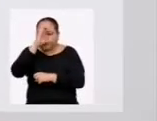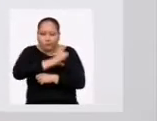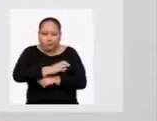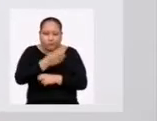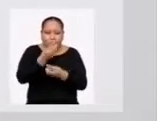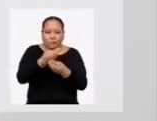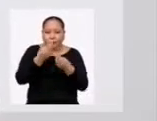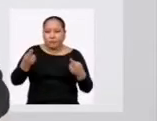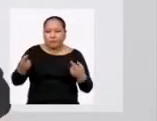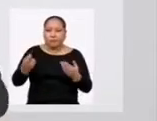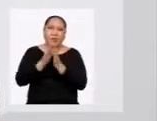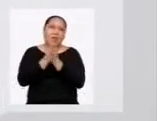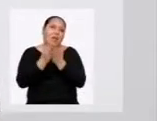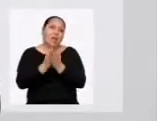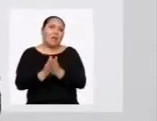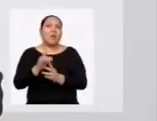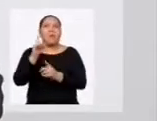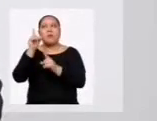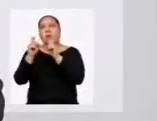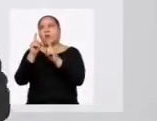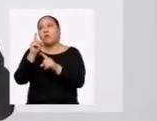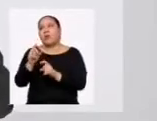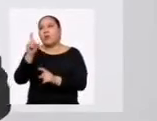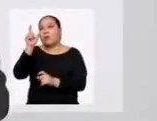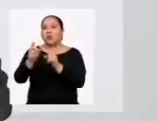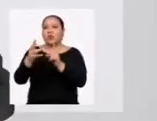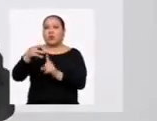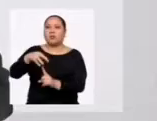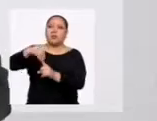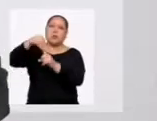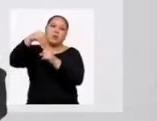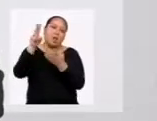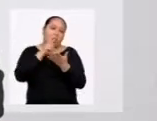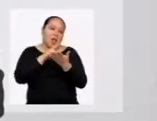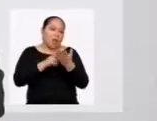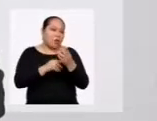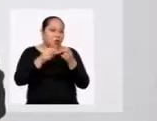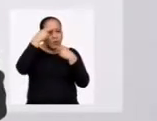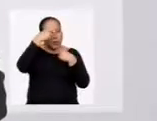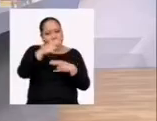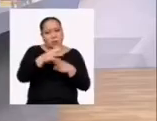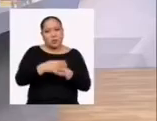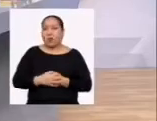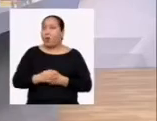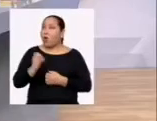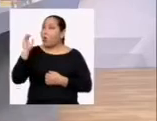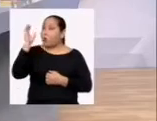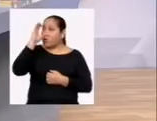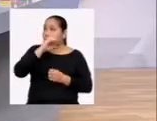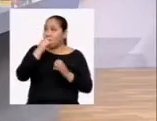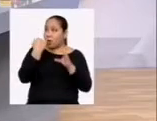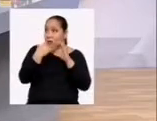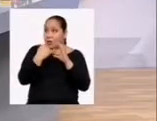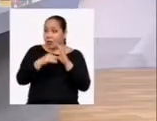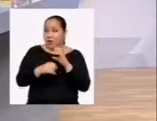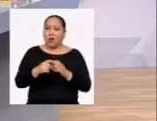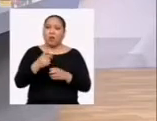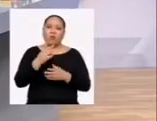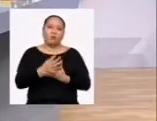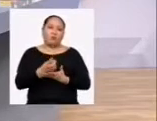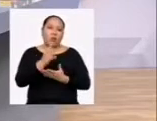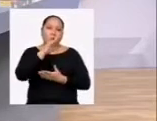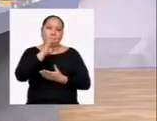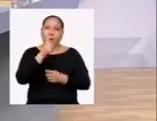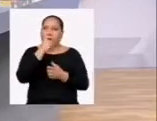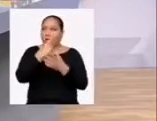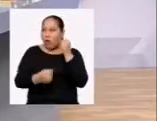útiles como libros, preguntarle a especialistas, leer noticias. O buscar en internet en una página